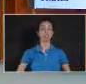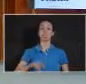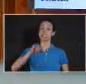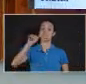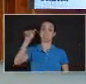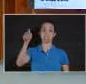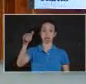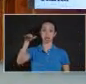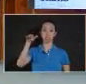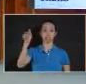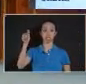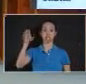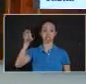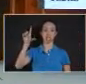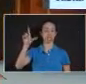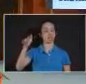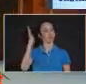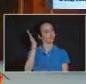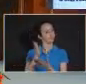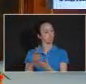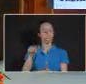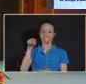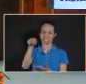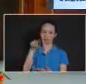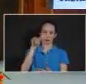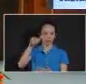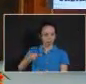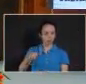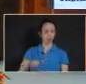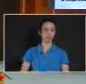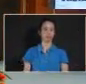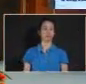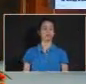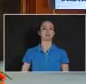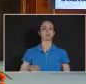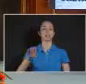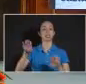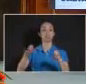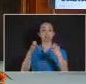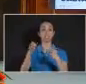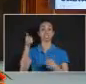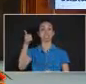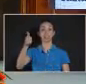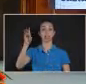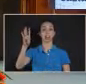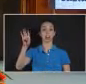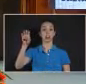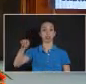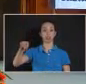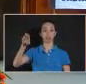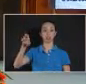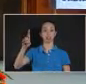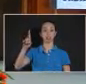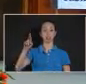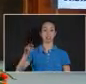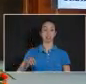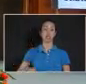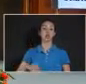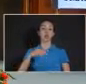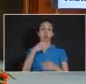lado. Entonces Abner, en medio de la batalla, lo hirió con el regatón de la lanza, dice, y lo mató.